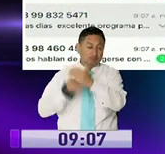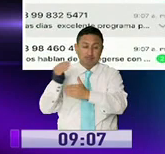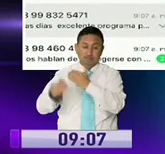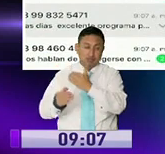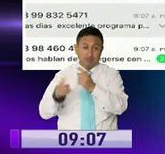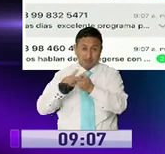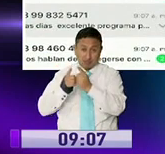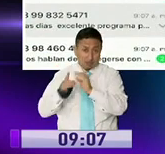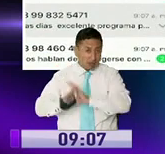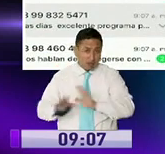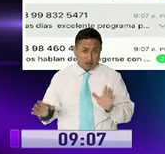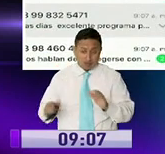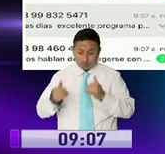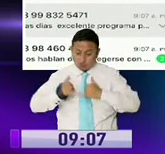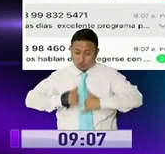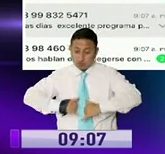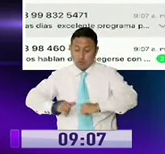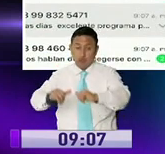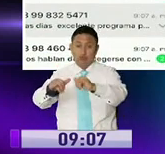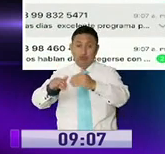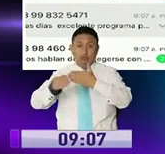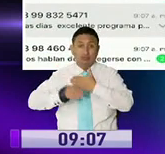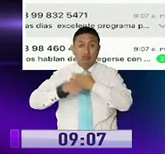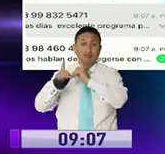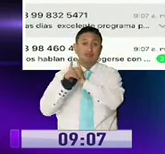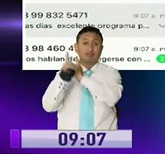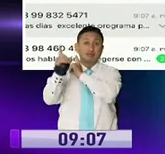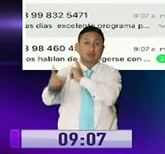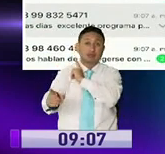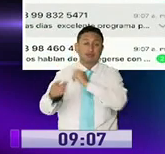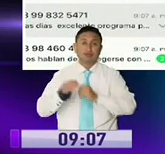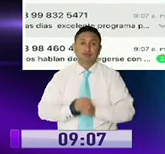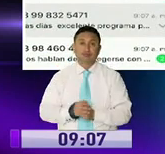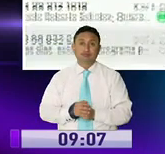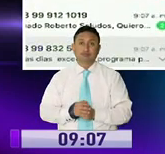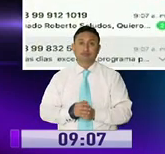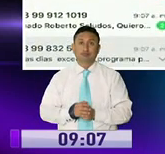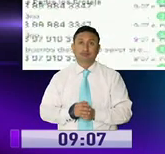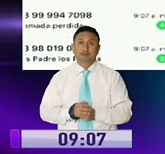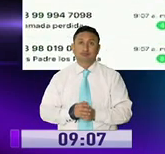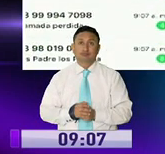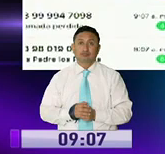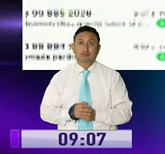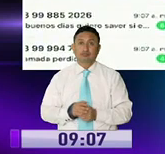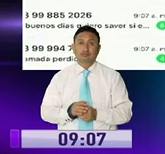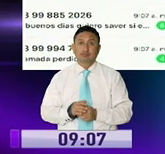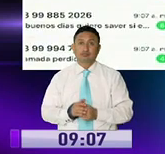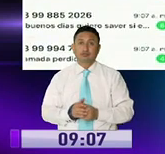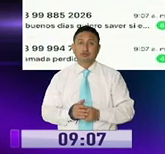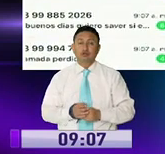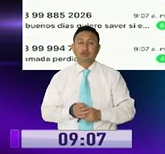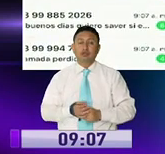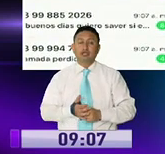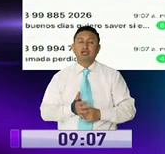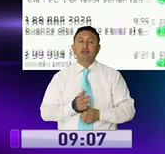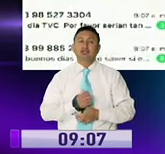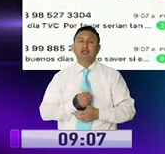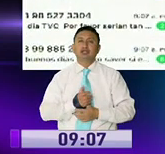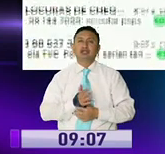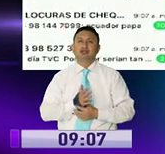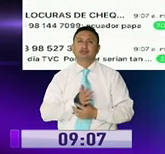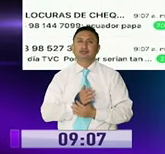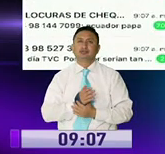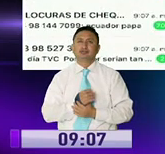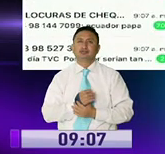se ha dicho lo contrario, así que hasta nueva orden. Y me no imagino hay asistencia. Que eso incluye lo de las pasantías. Pues claro, ¿cómo hacen la pasantía?